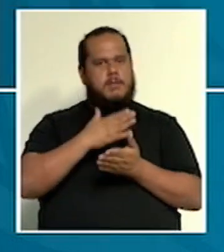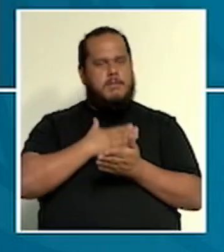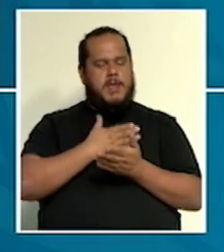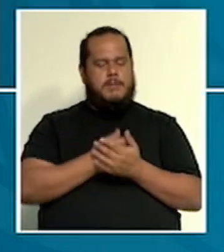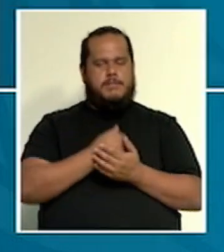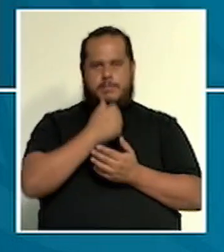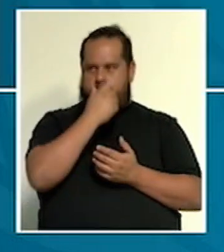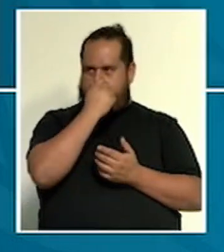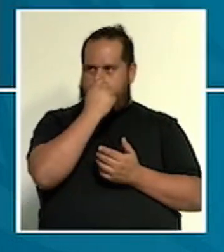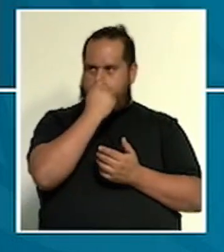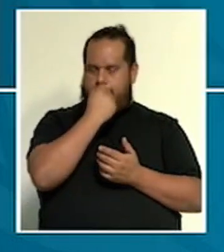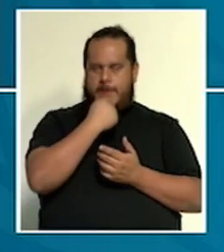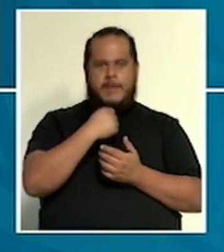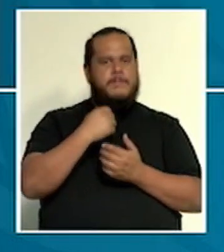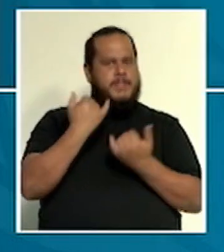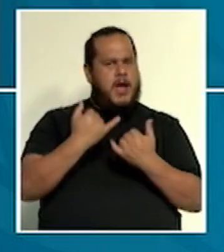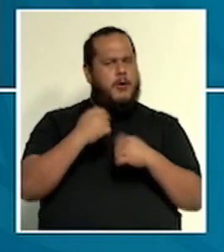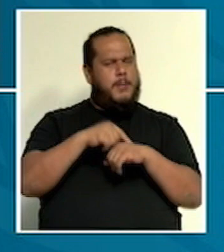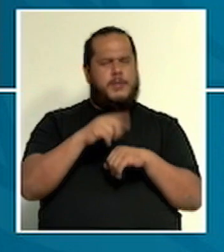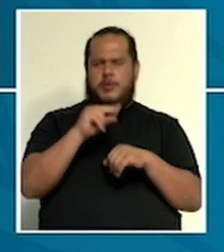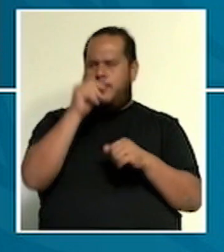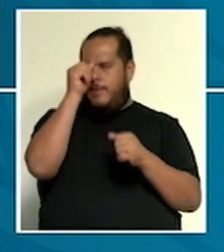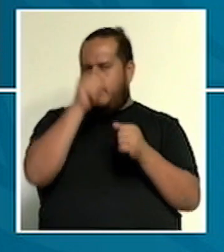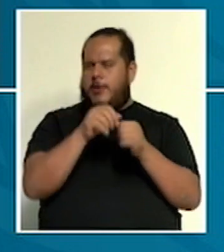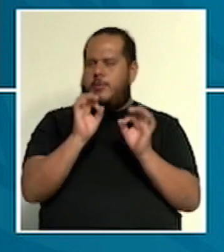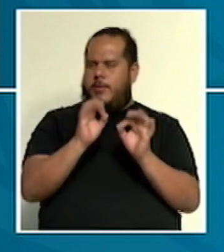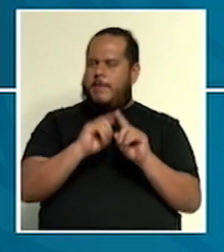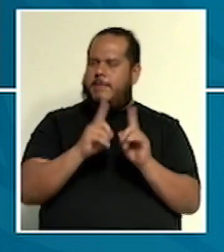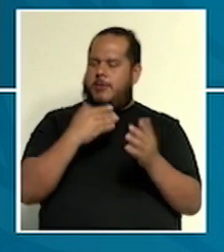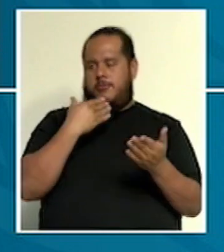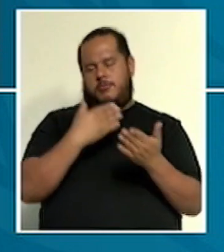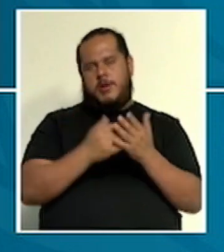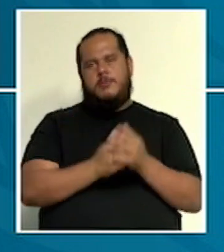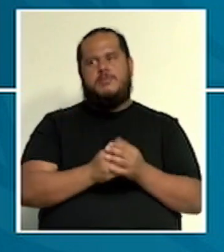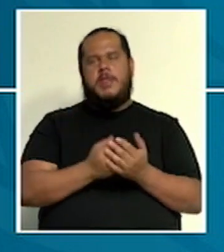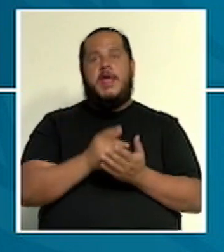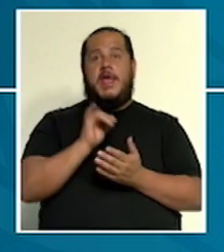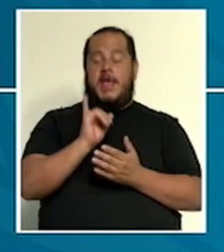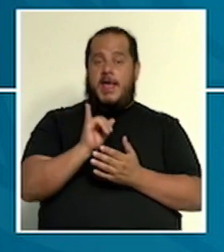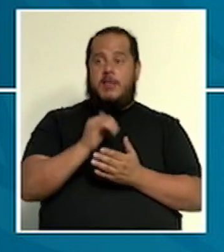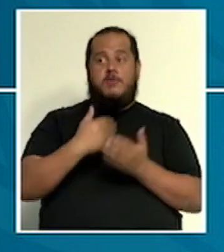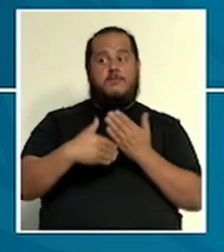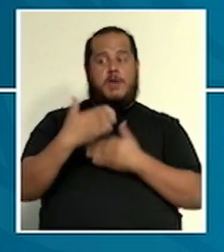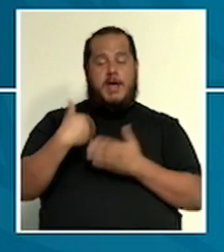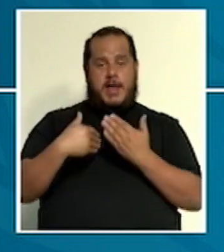este momento no lo recuerdo muy bien, pero bueno, incluso eso fue